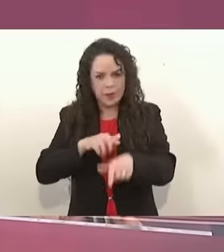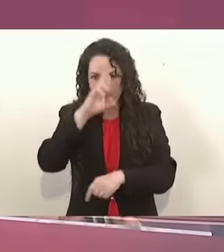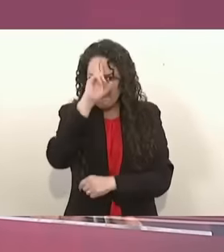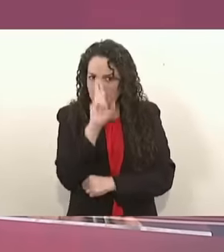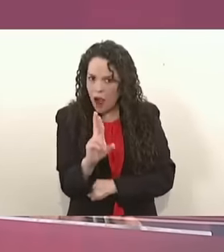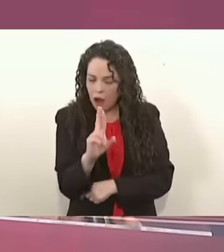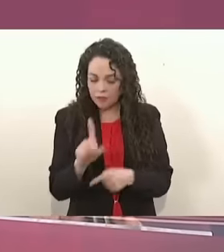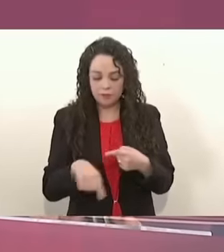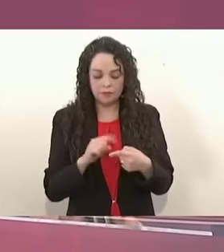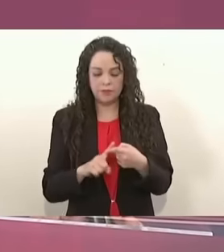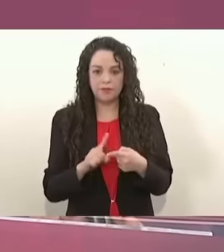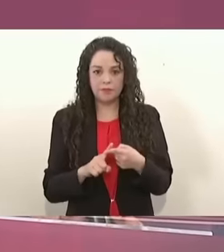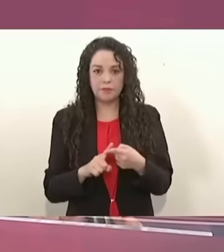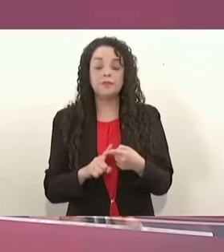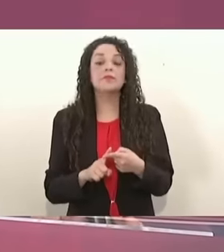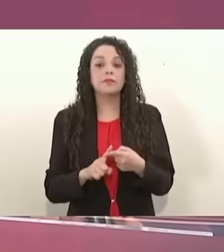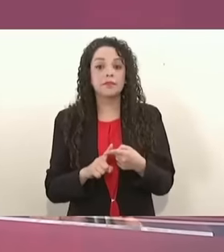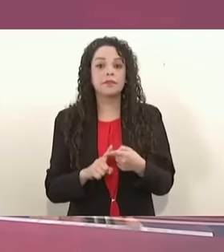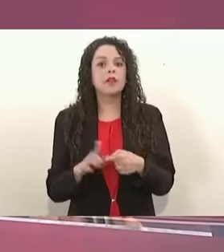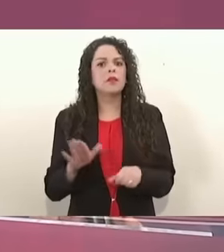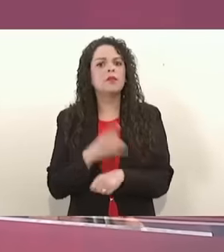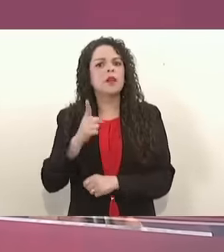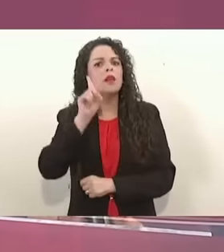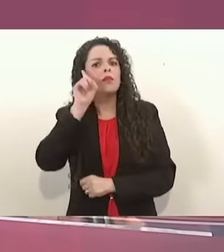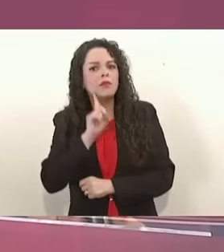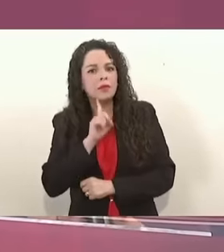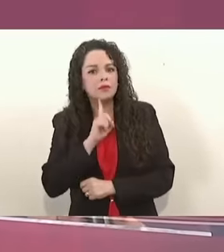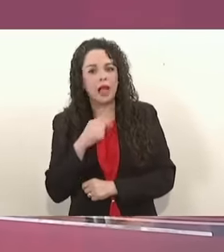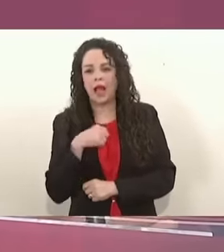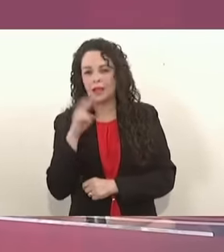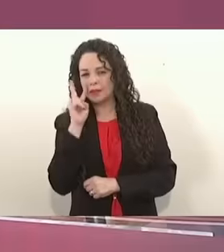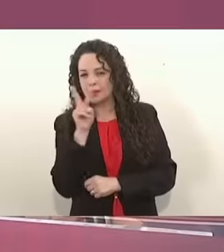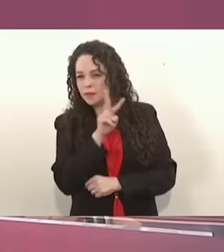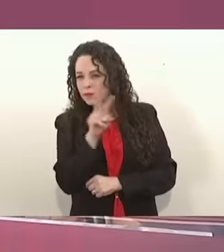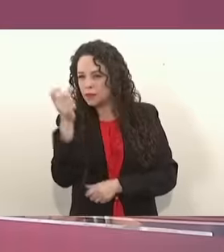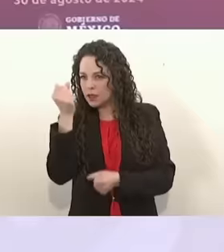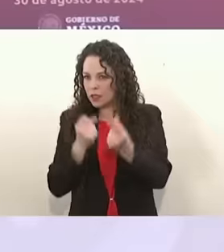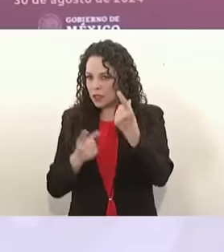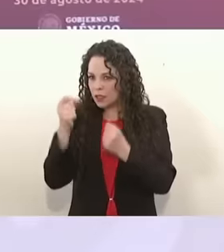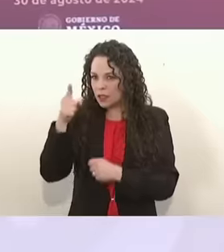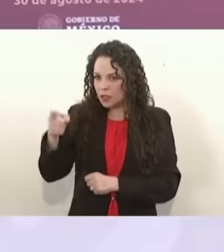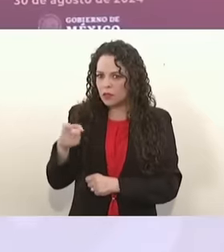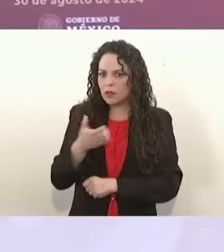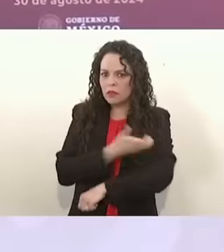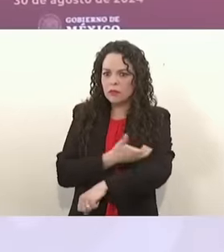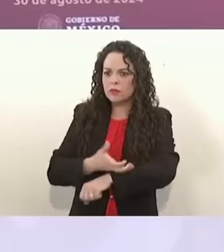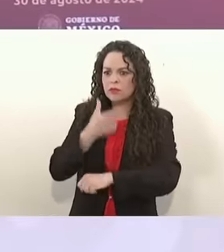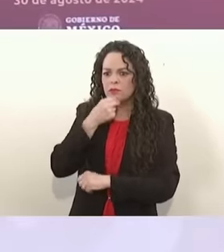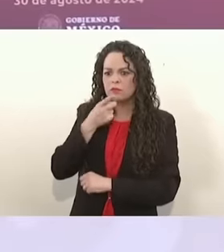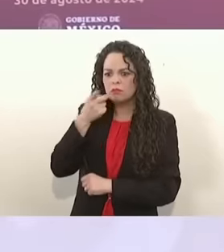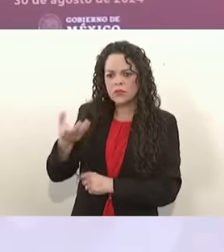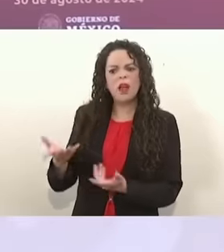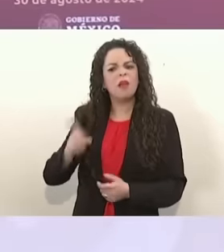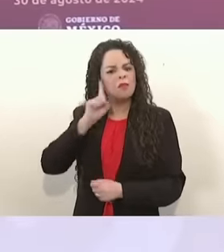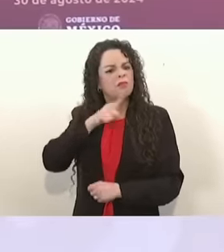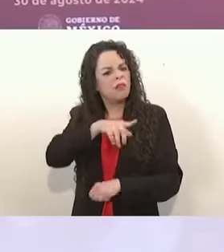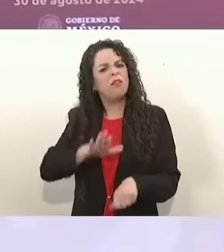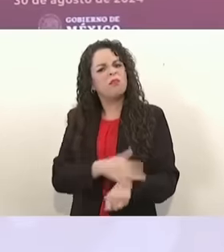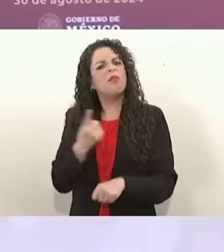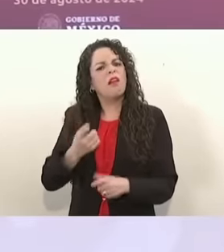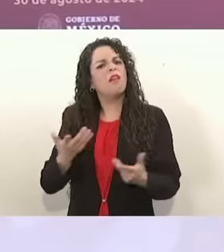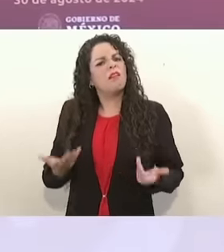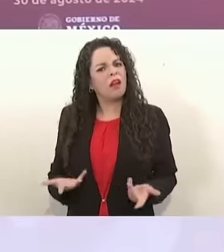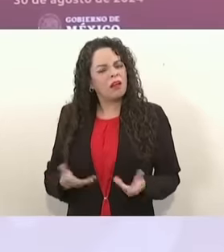¿Por qué a las mujeres? Porque ya veo las caras aquí de algunos compañeros que dicen: ¿y por qué a las mujeres? A